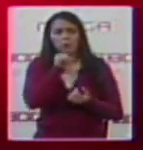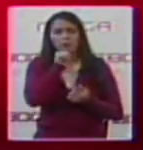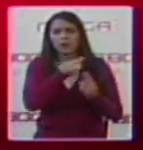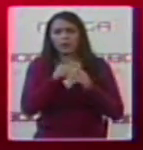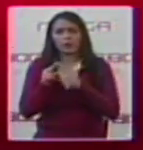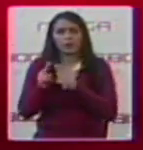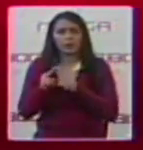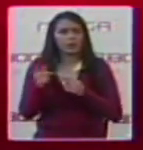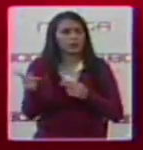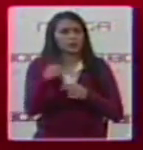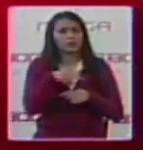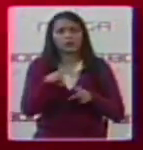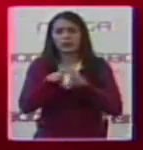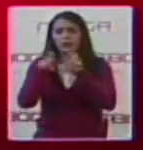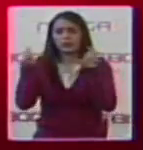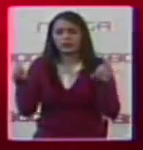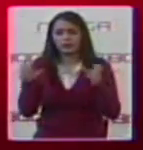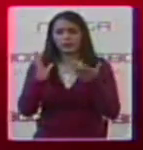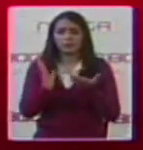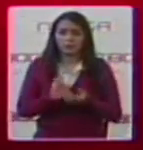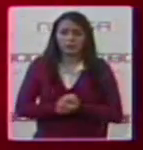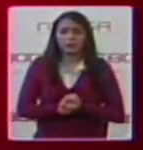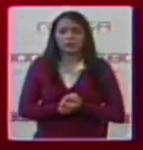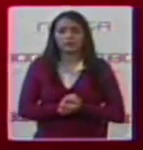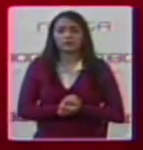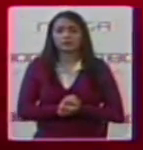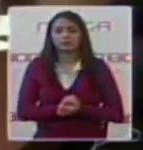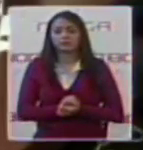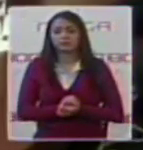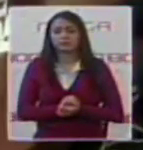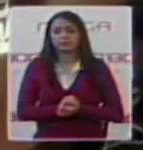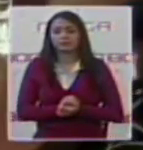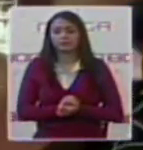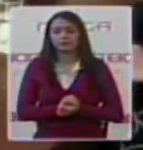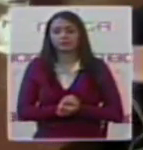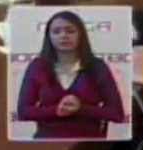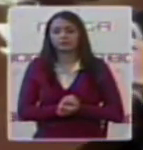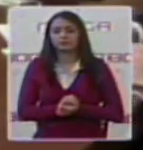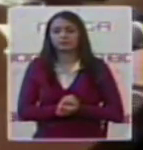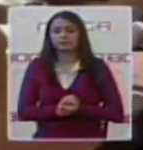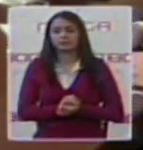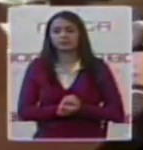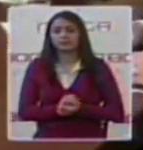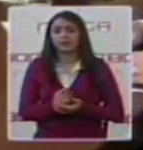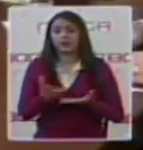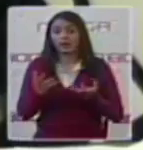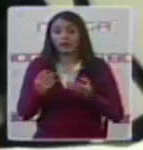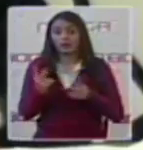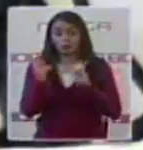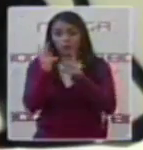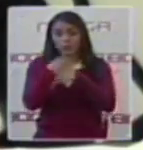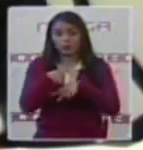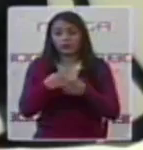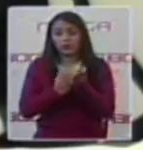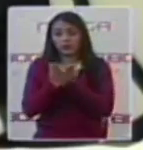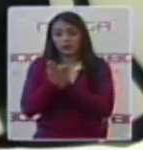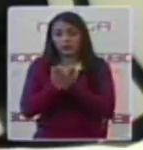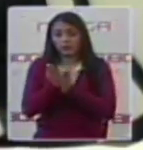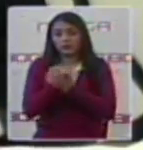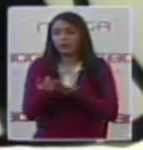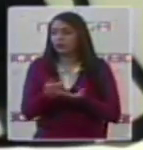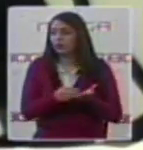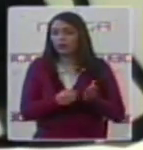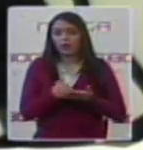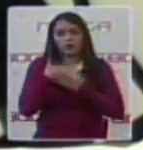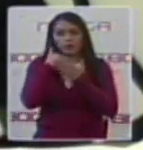entre ellas, o alguna vez se habían considerado incluso para generarse productos y servicios. Lo mismo hoy queremos